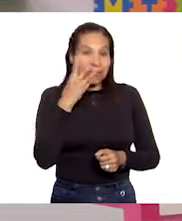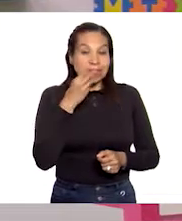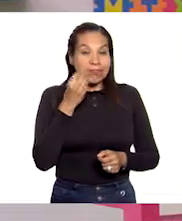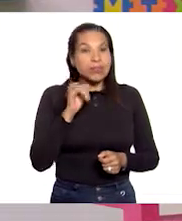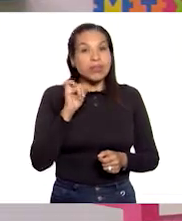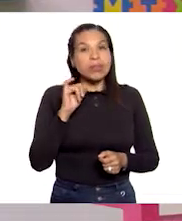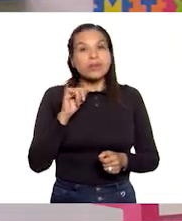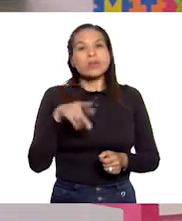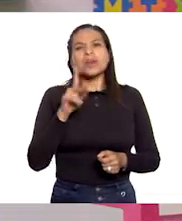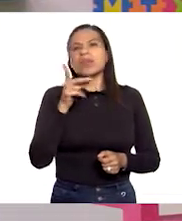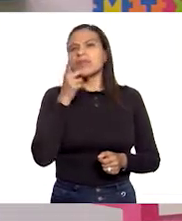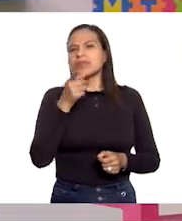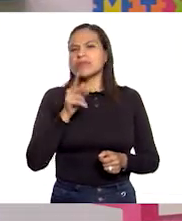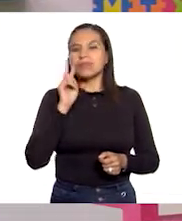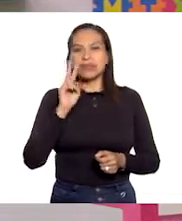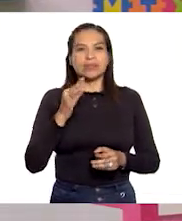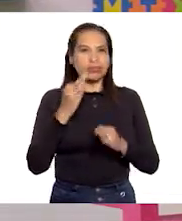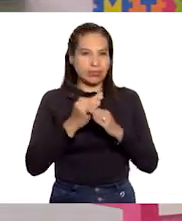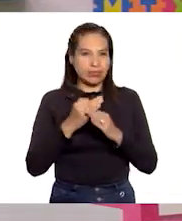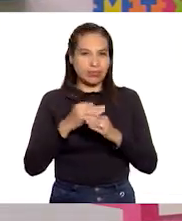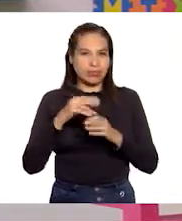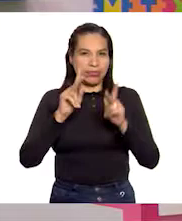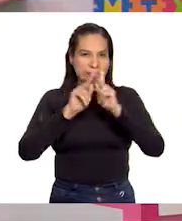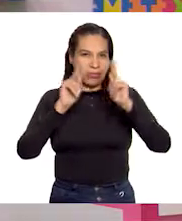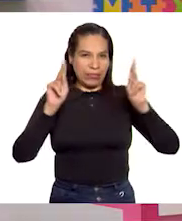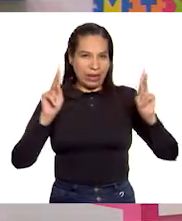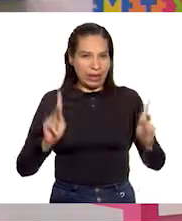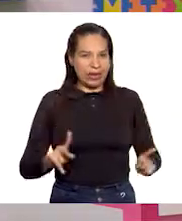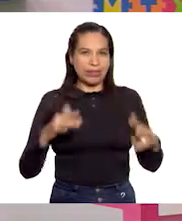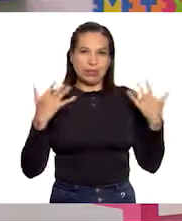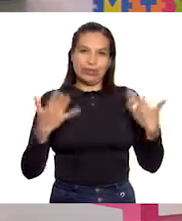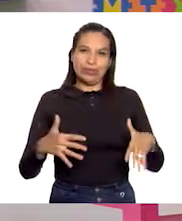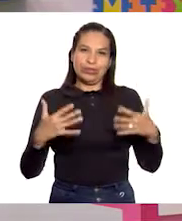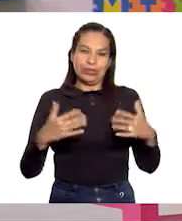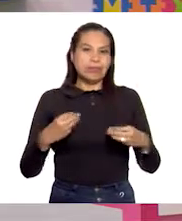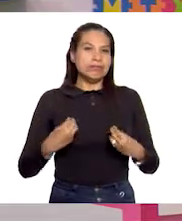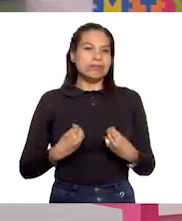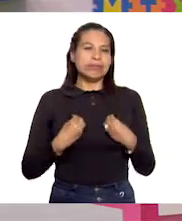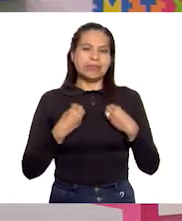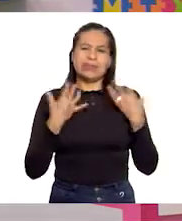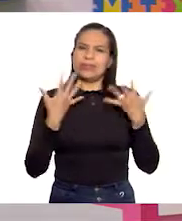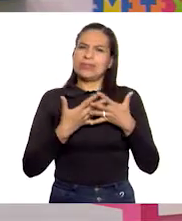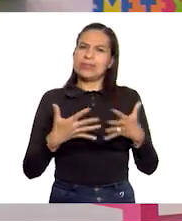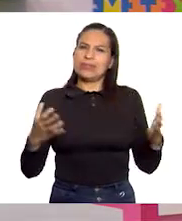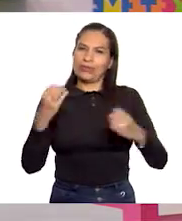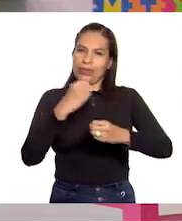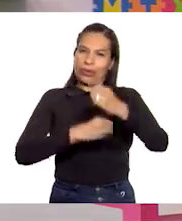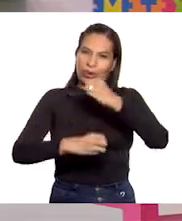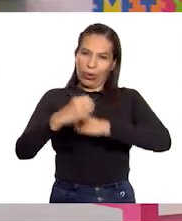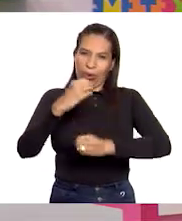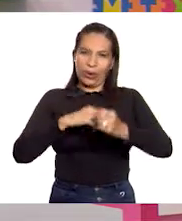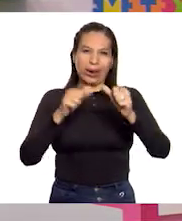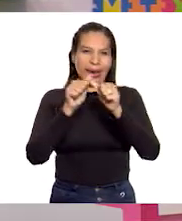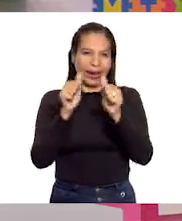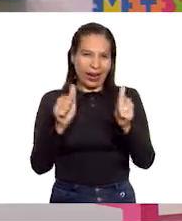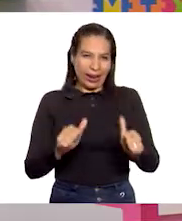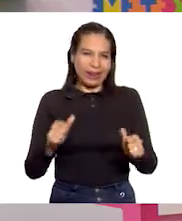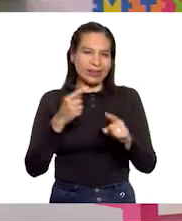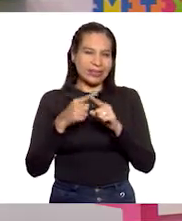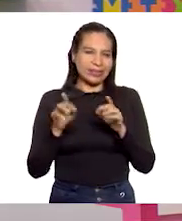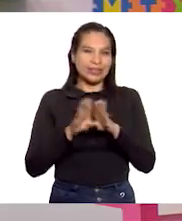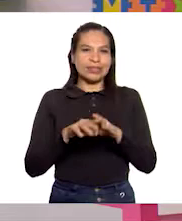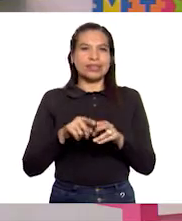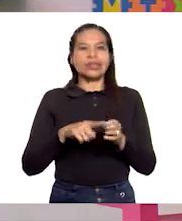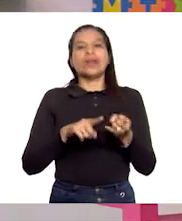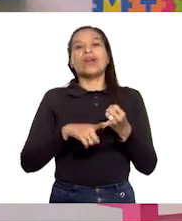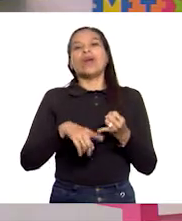y lo que me parece correcto es que sea un palacio donde vivan grandes obras artísticas como las